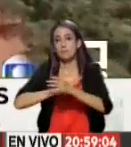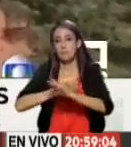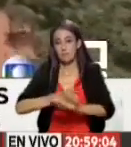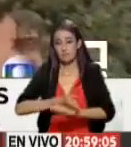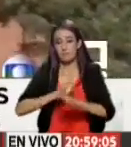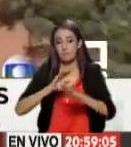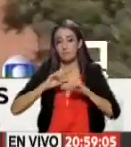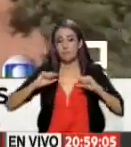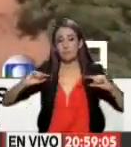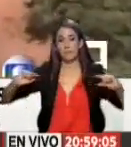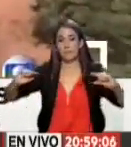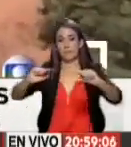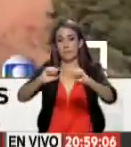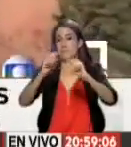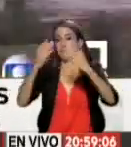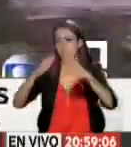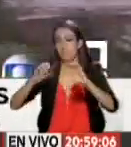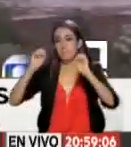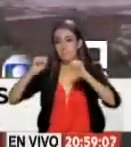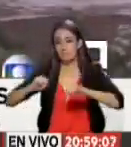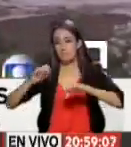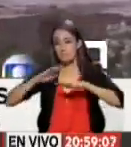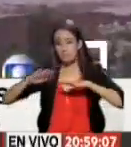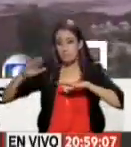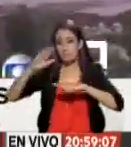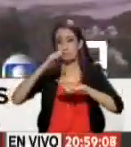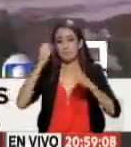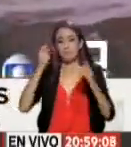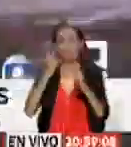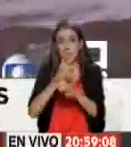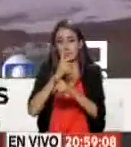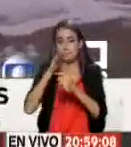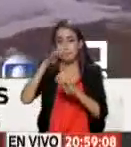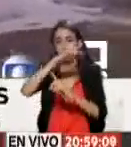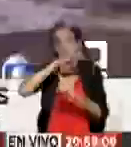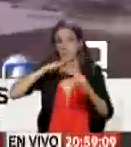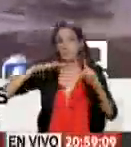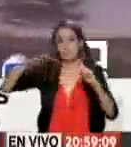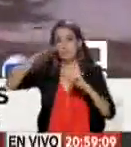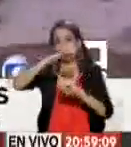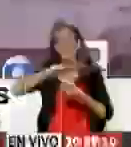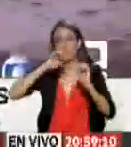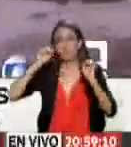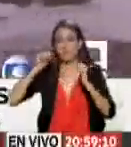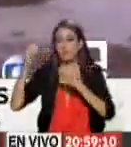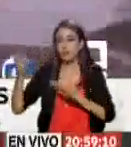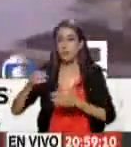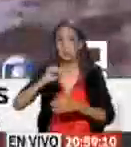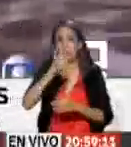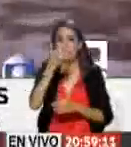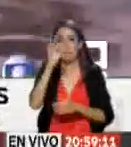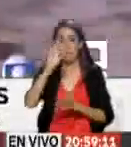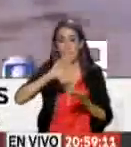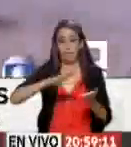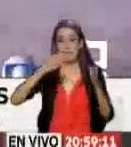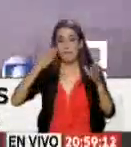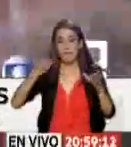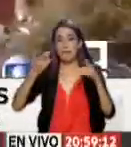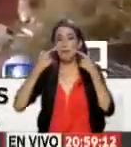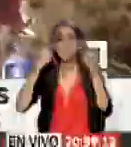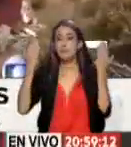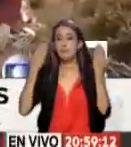de los diques de la mina San Marco provocaran la mayor catástrofe ambiental de Brasil, que causó 19 muertos por un vertido de